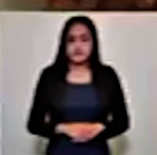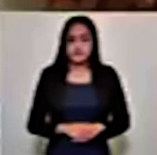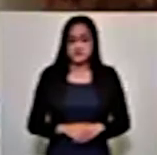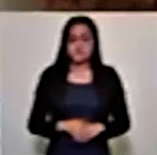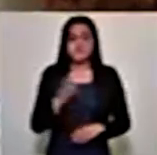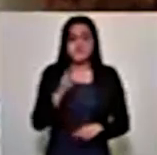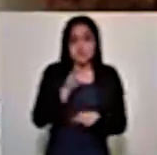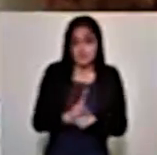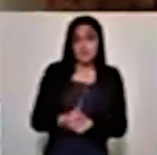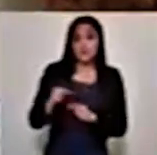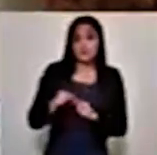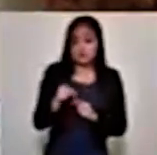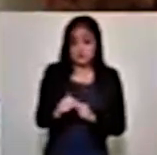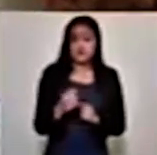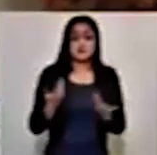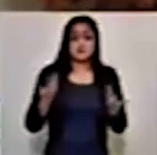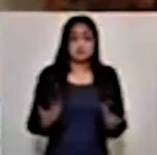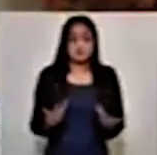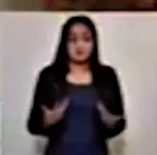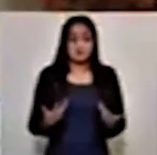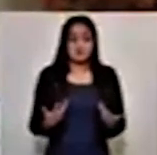estos días